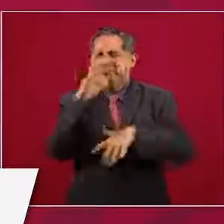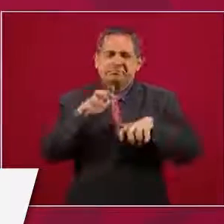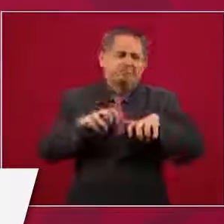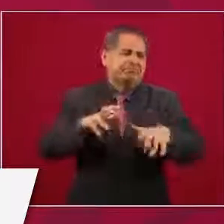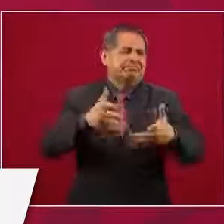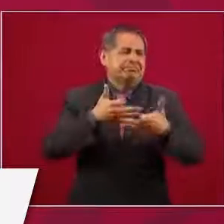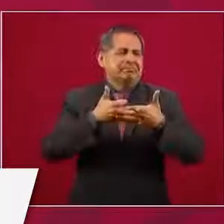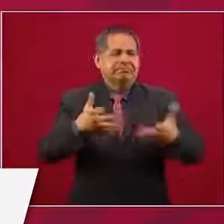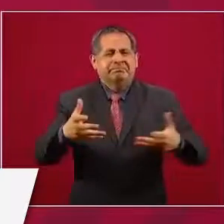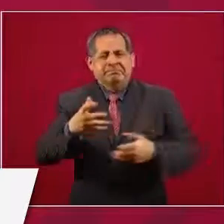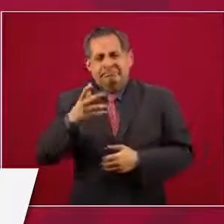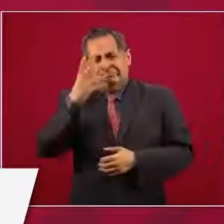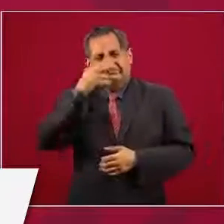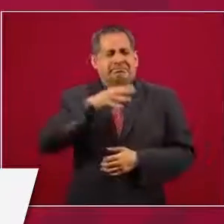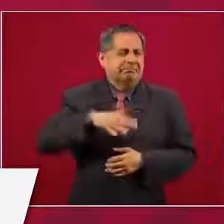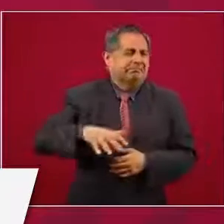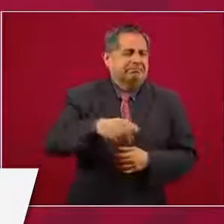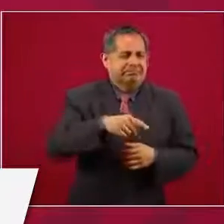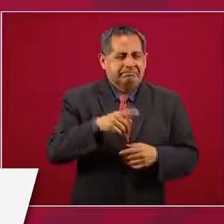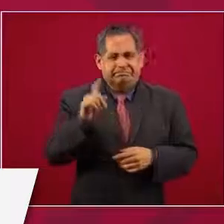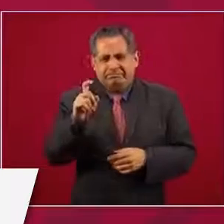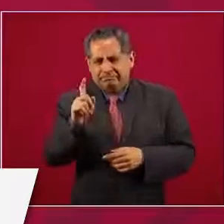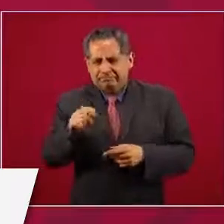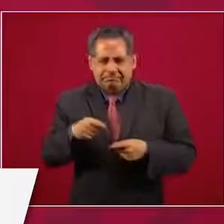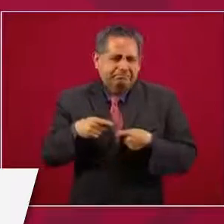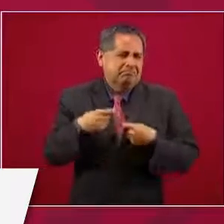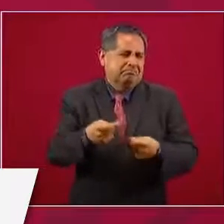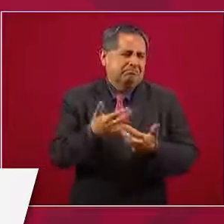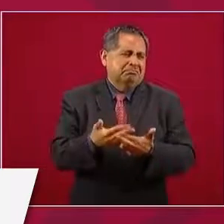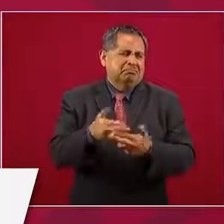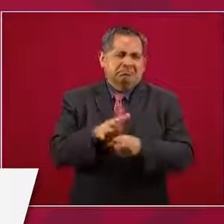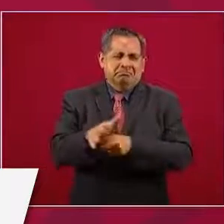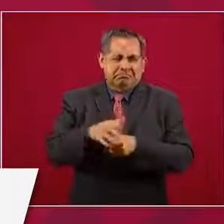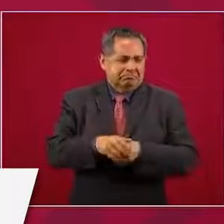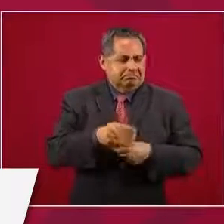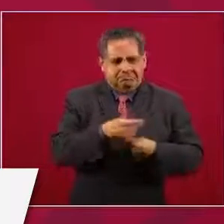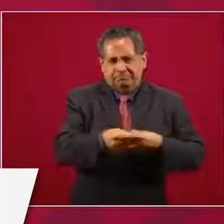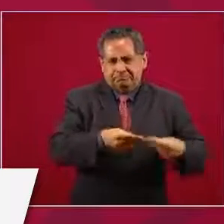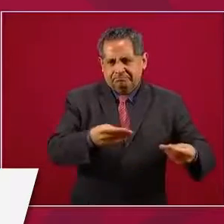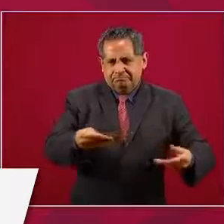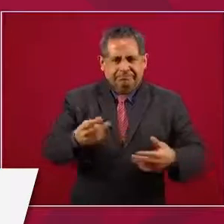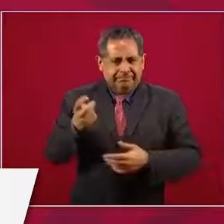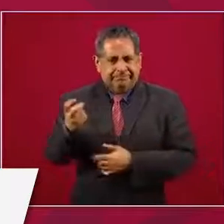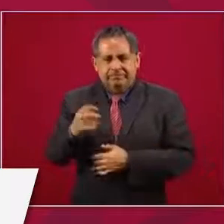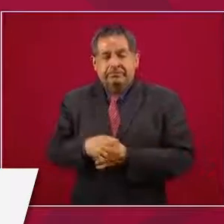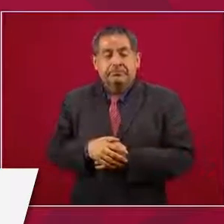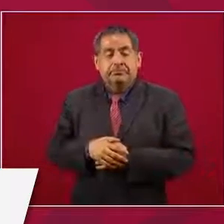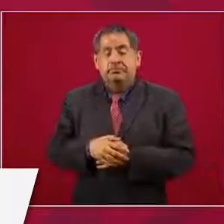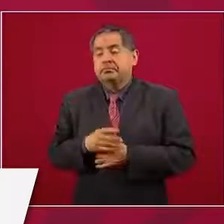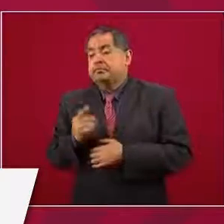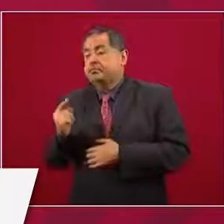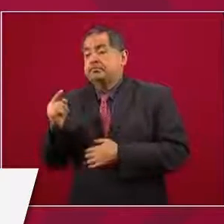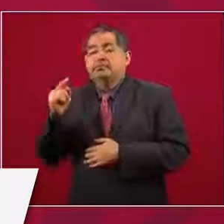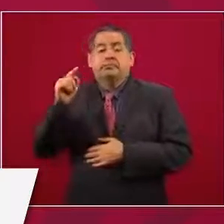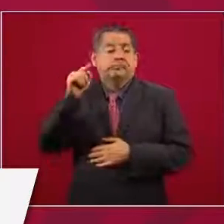tierras fértiles, agua en abundancia. Y cuando